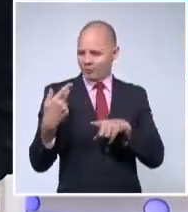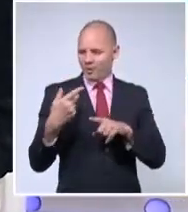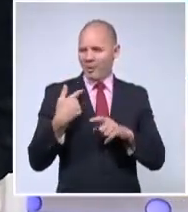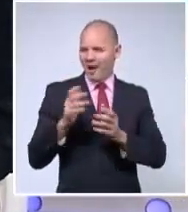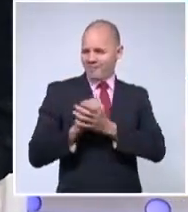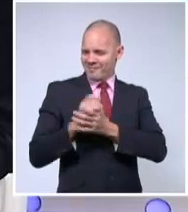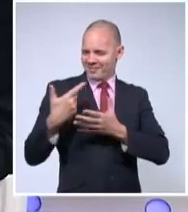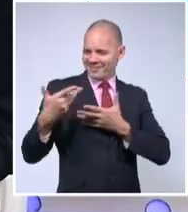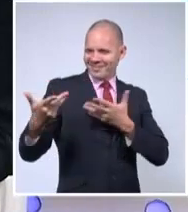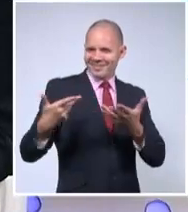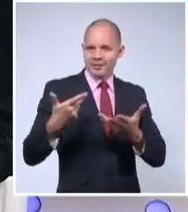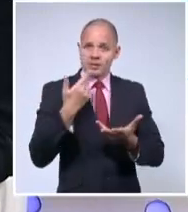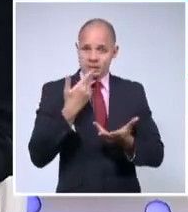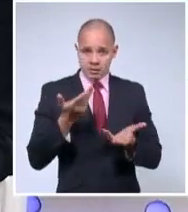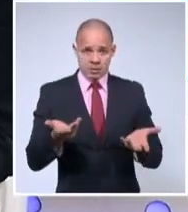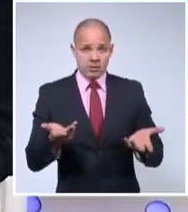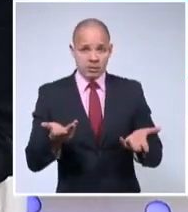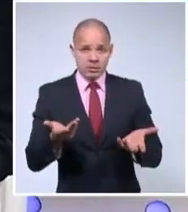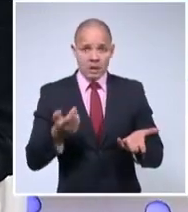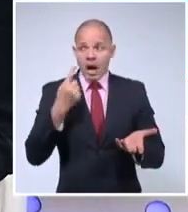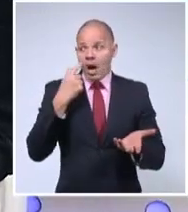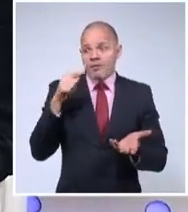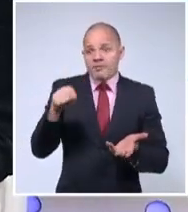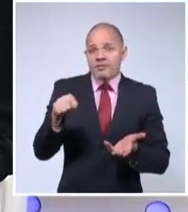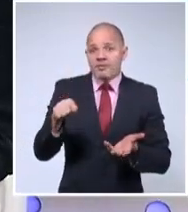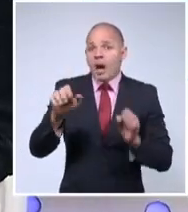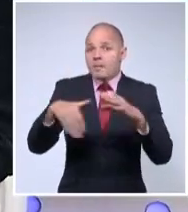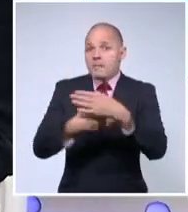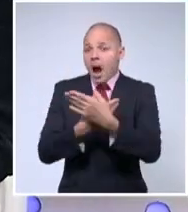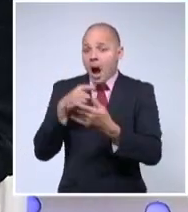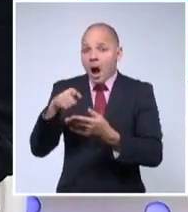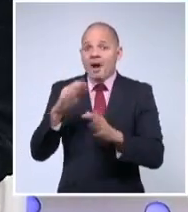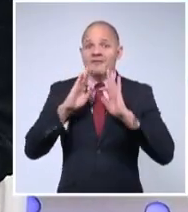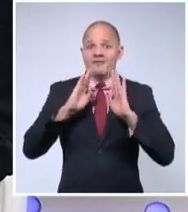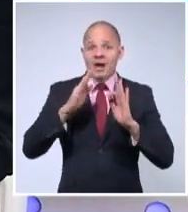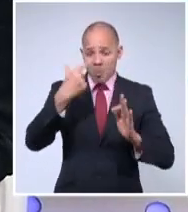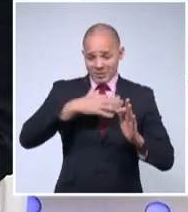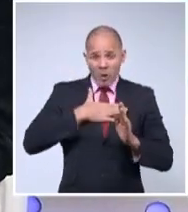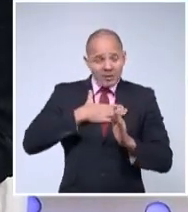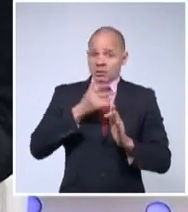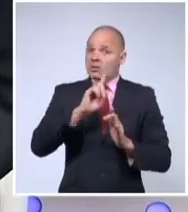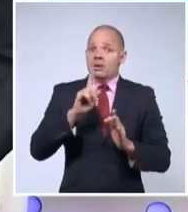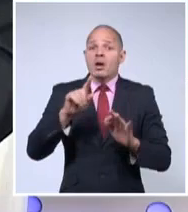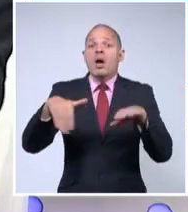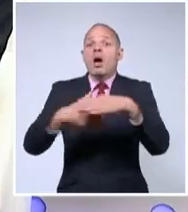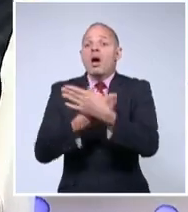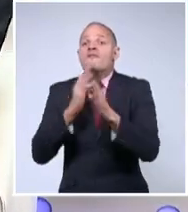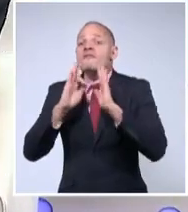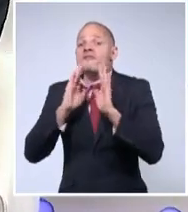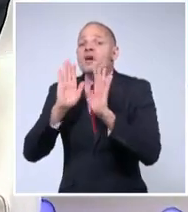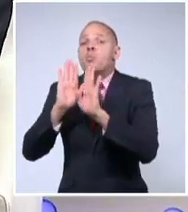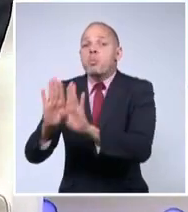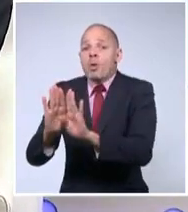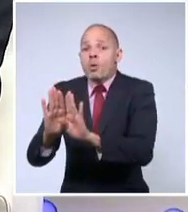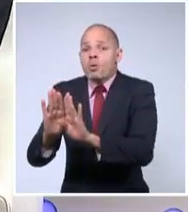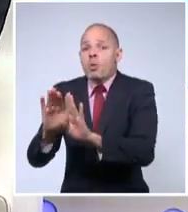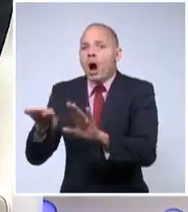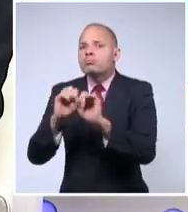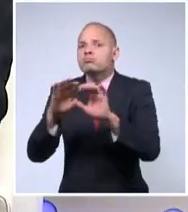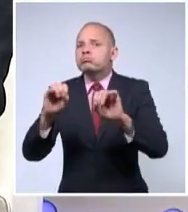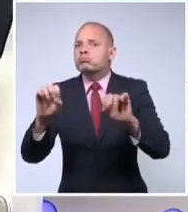repito, la página institucional de Facebook de la Embajada de los Estados Unidos en Cuba es quien lo hace. Pero vamos a buscar,